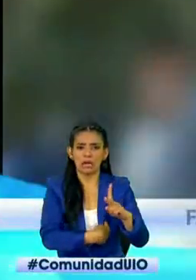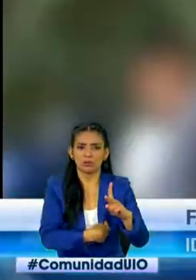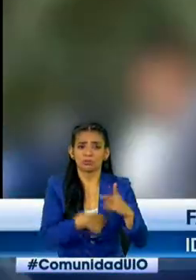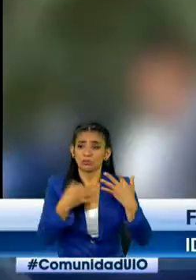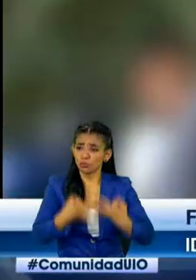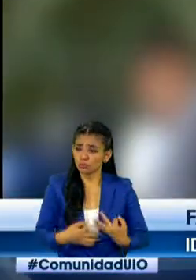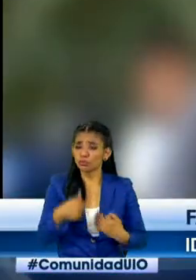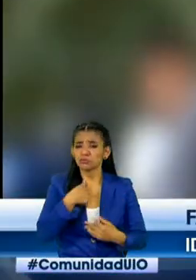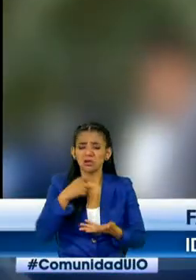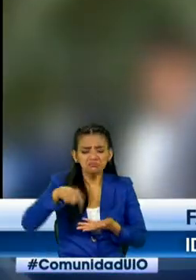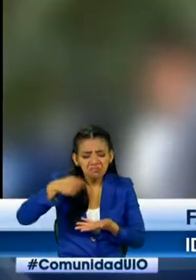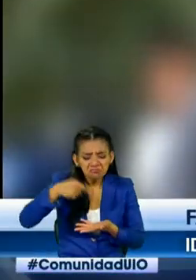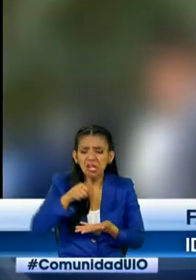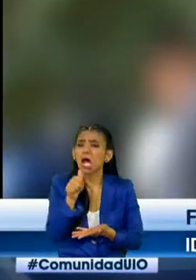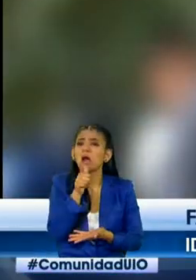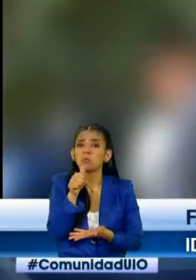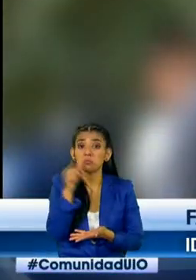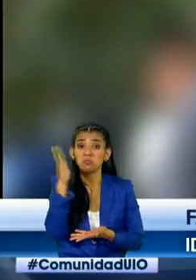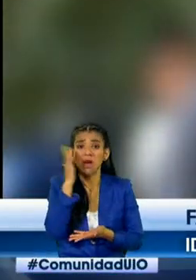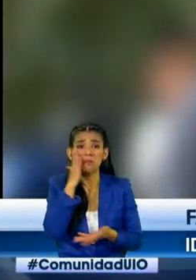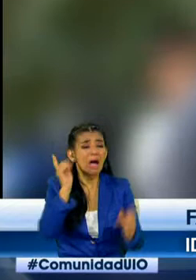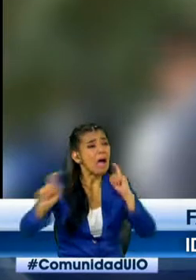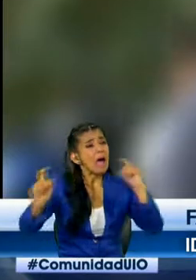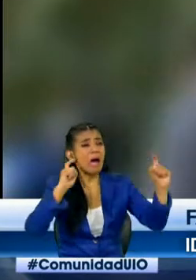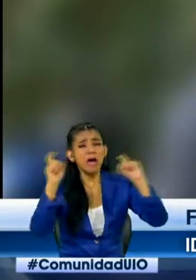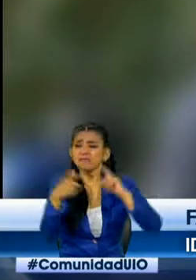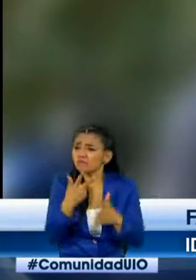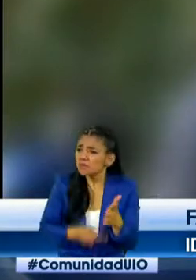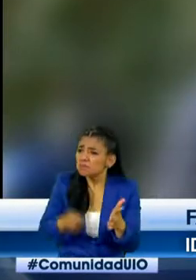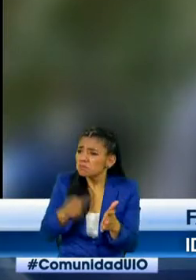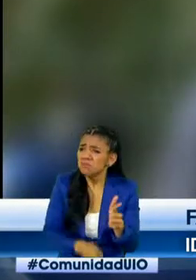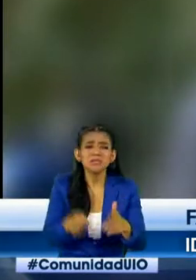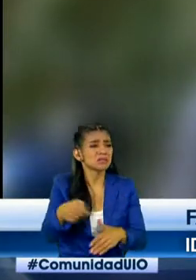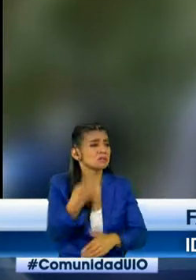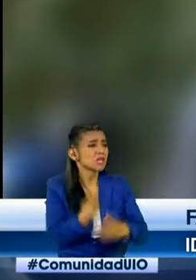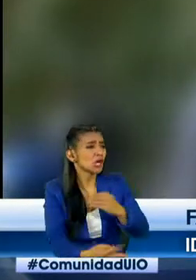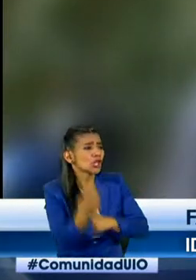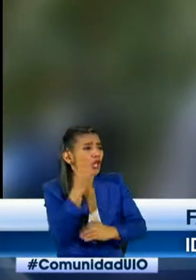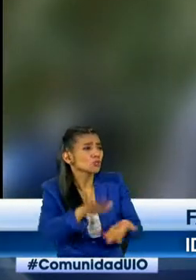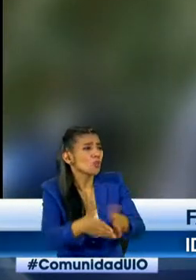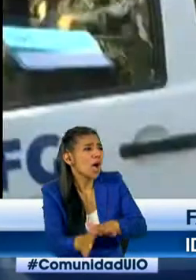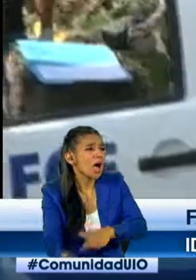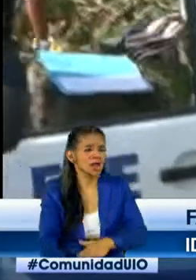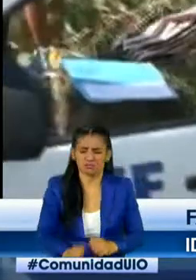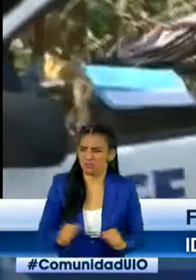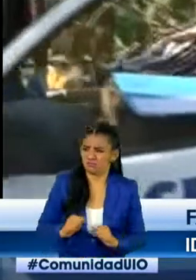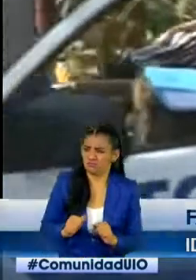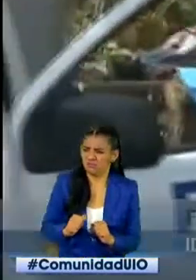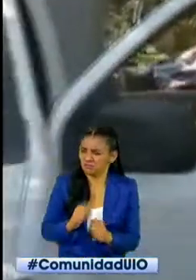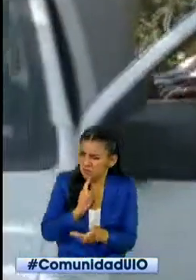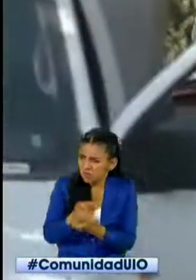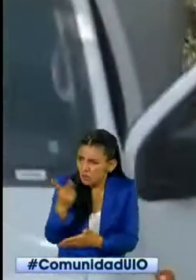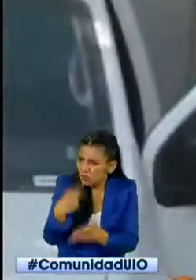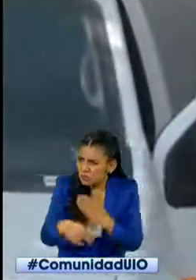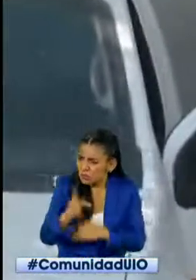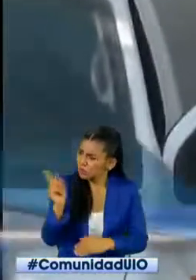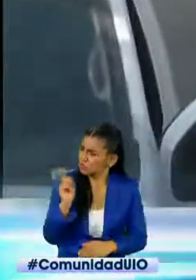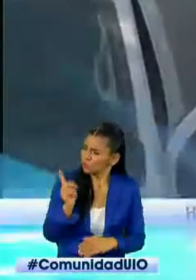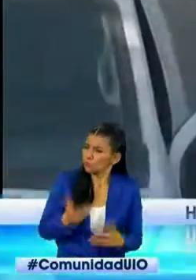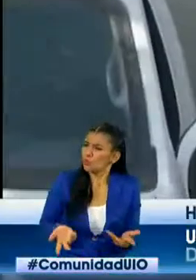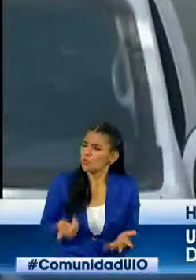mamá pues gritando ahí. ¿Y qué pasa? Dice, le mataron a mis dos hijos. Yo digo, todos hijos, no, pues